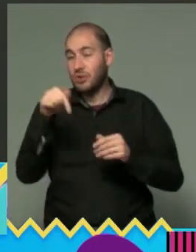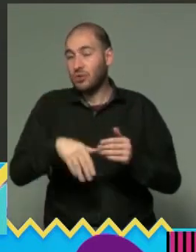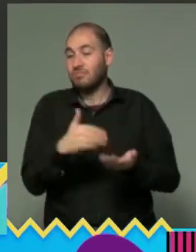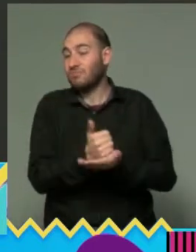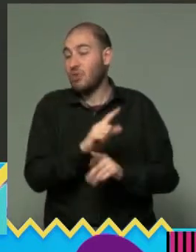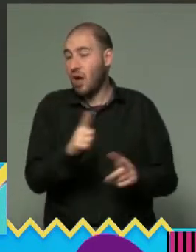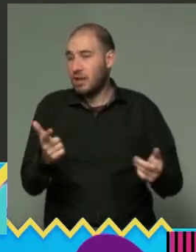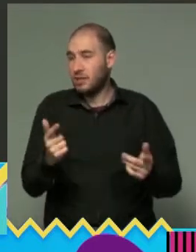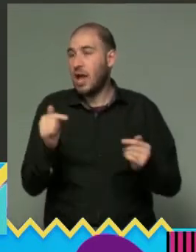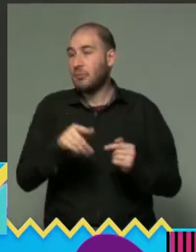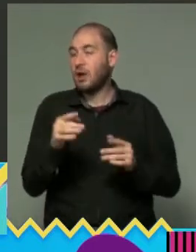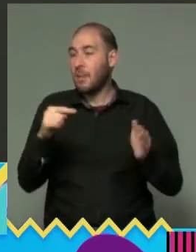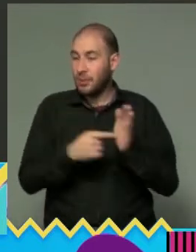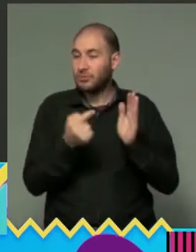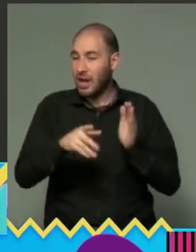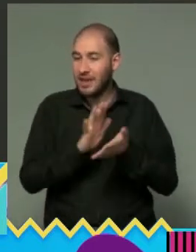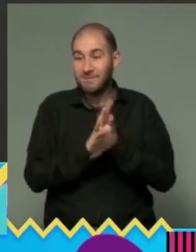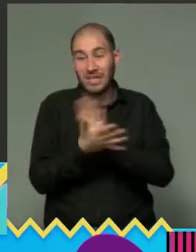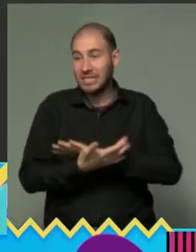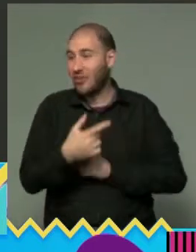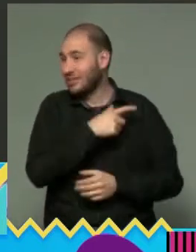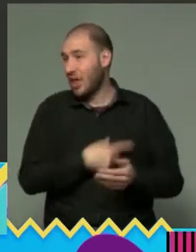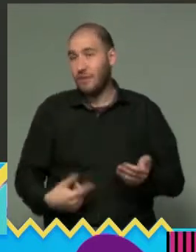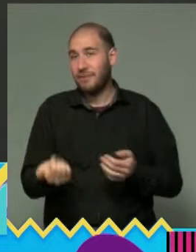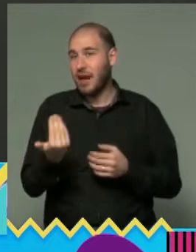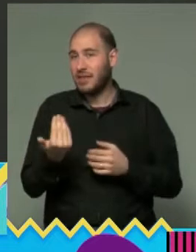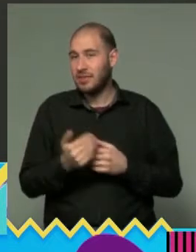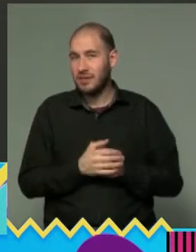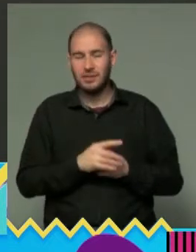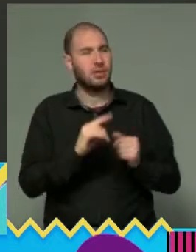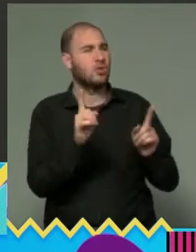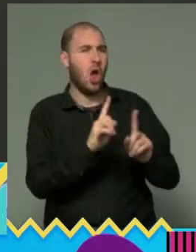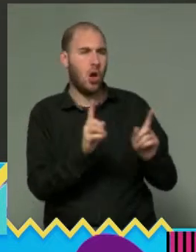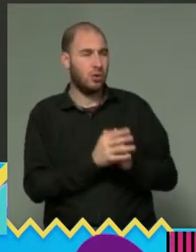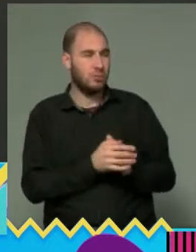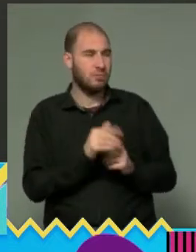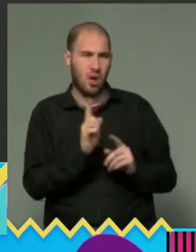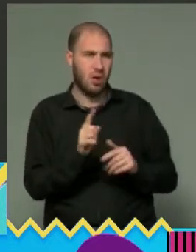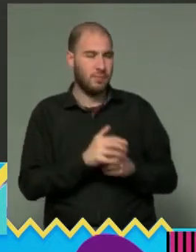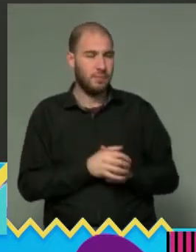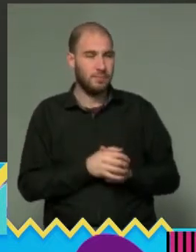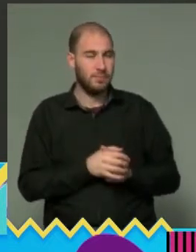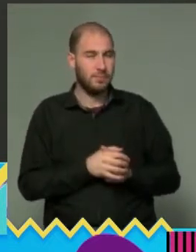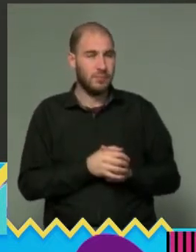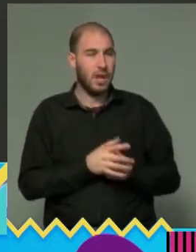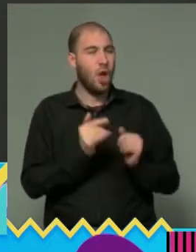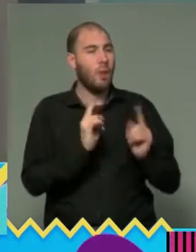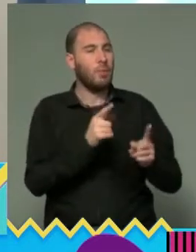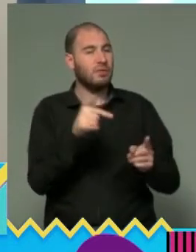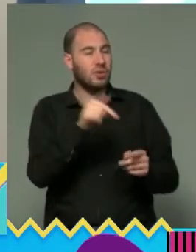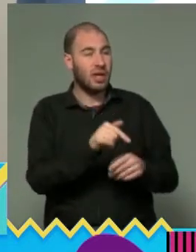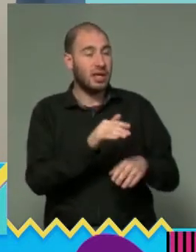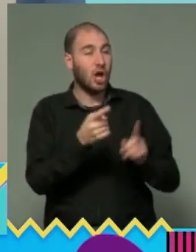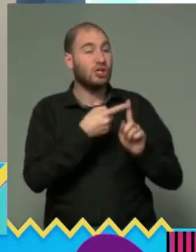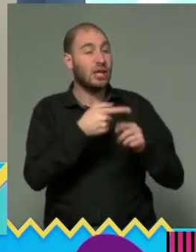presentes y que sea en ese punto un vacío por parte del Estado. No, eso no es así. A ver, el docente es quien tiene